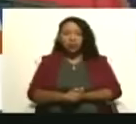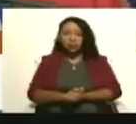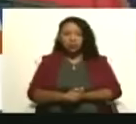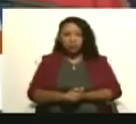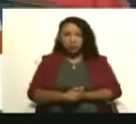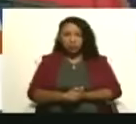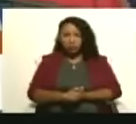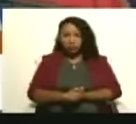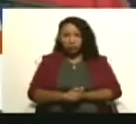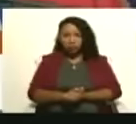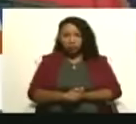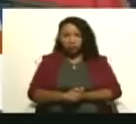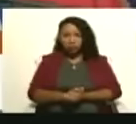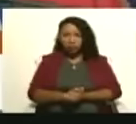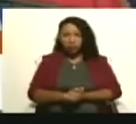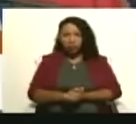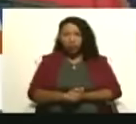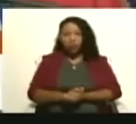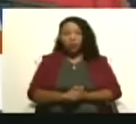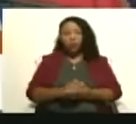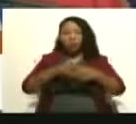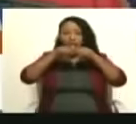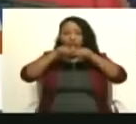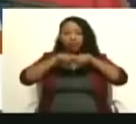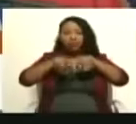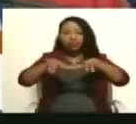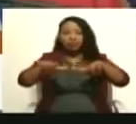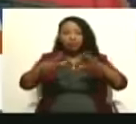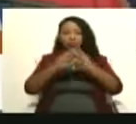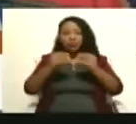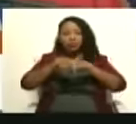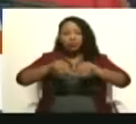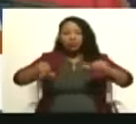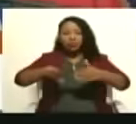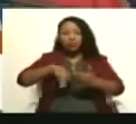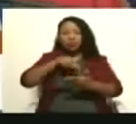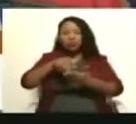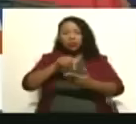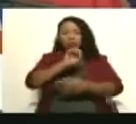ejecutando un despliegue en todo el territorio nacional de